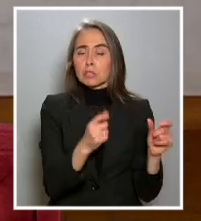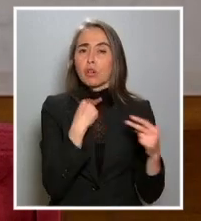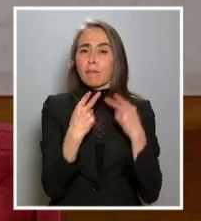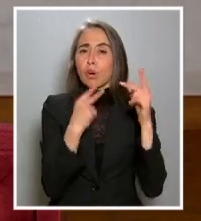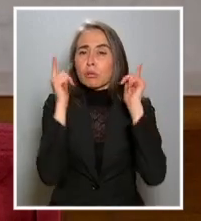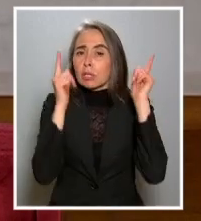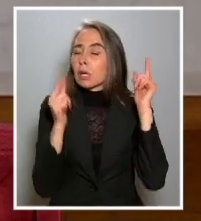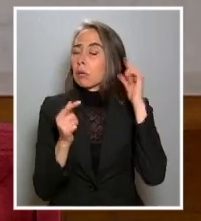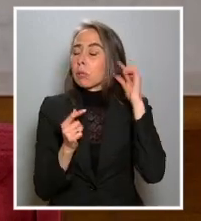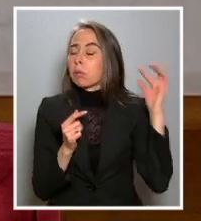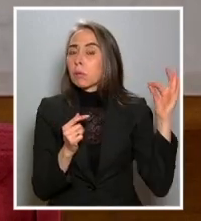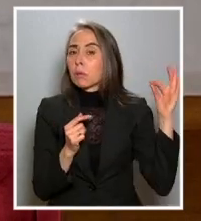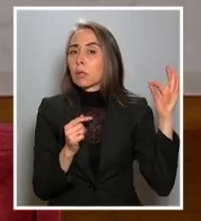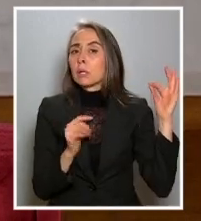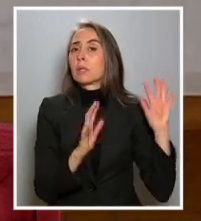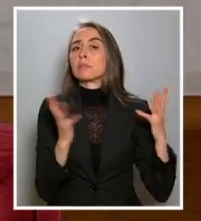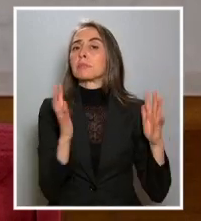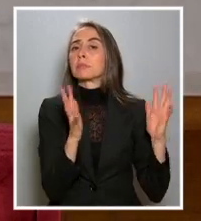En otro ámbito,